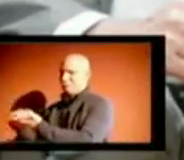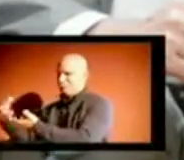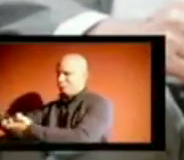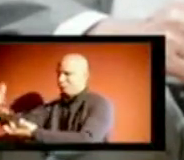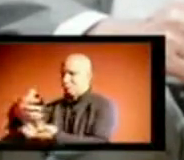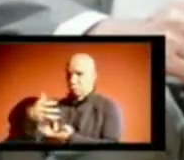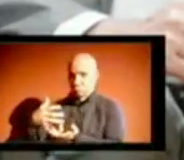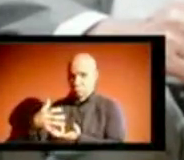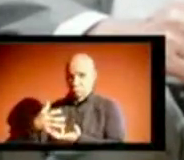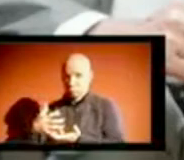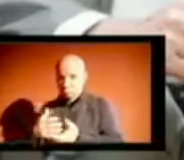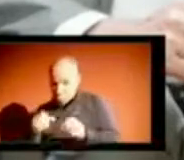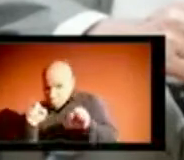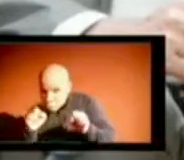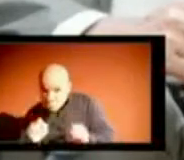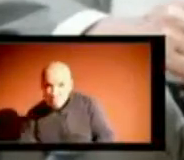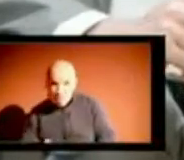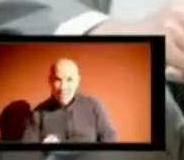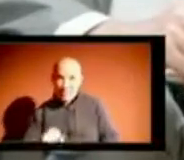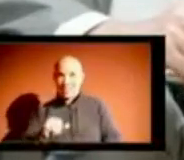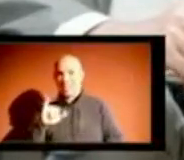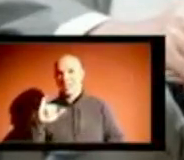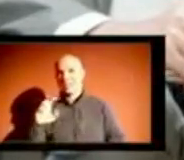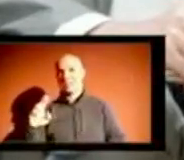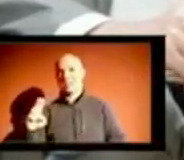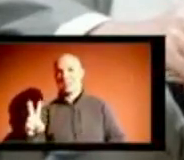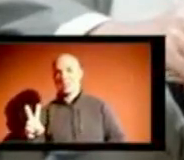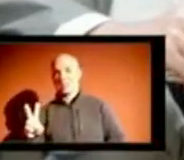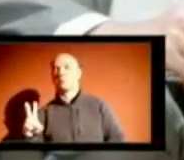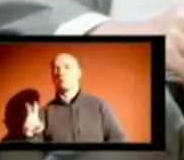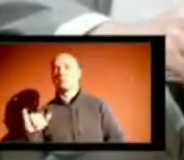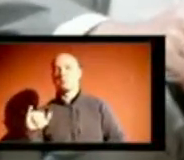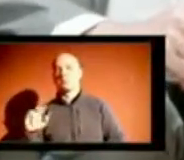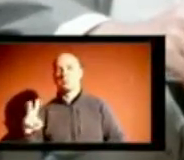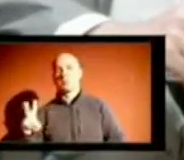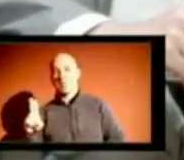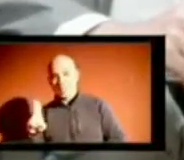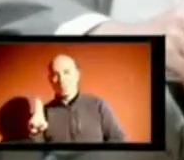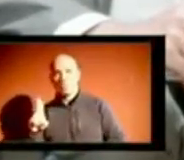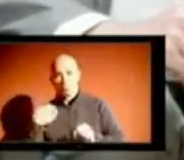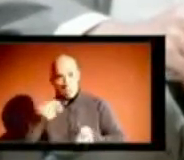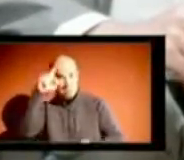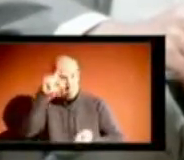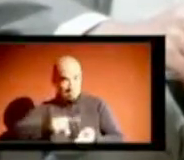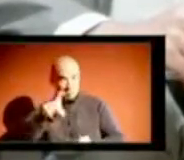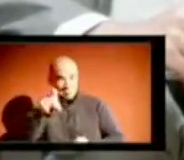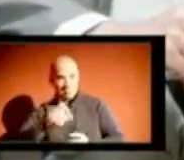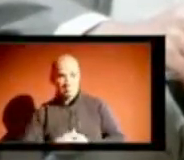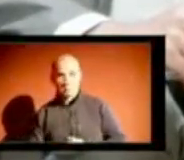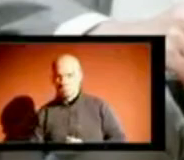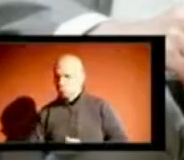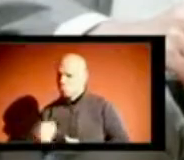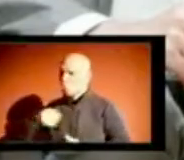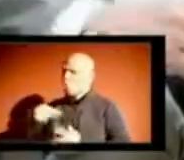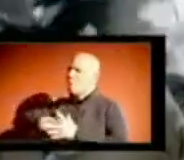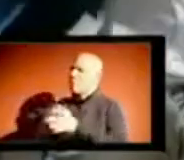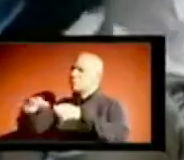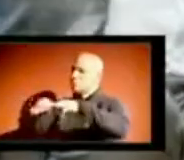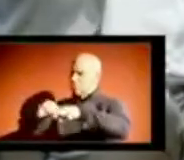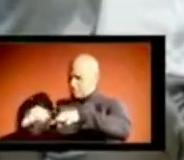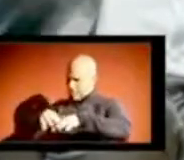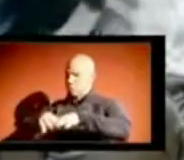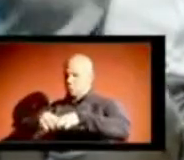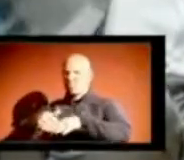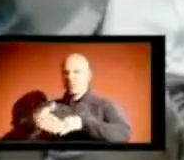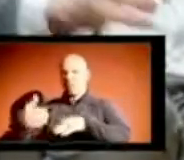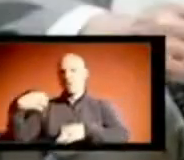el impuesto de usos y ventas que es de 11.5%. Bueno, yo comienzo y el secretario puede entrar en mayor detalle. Todos